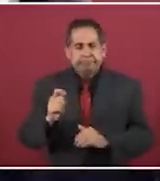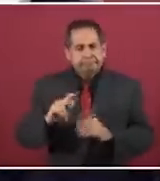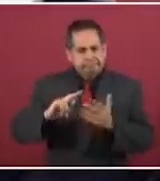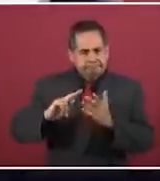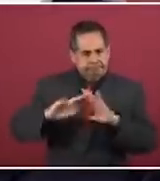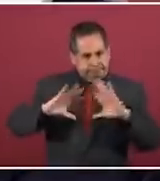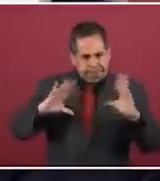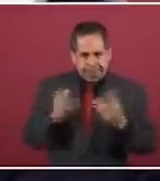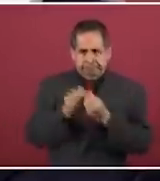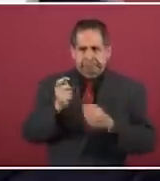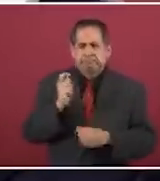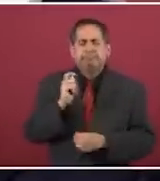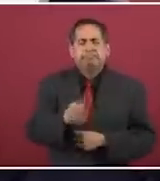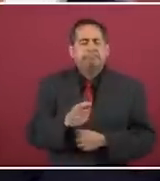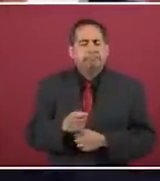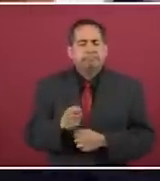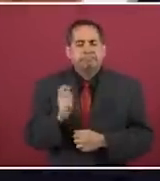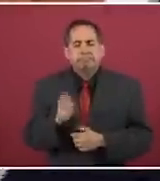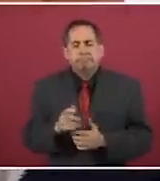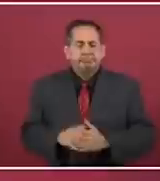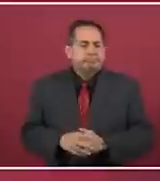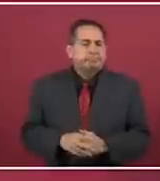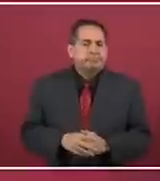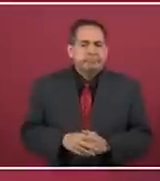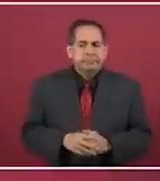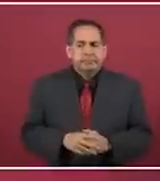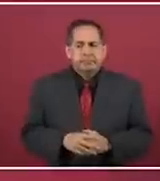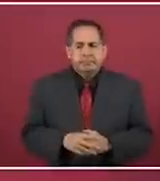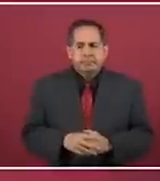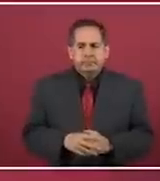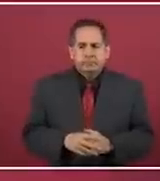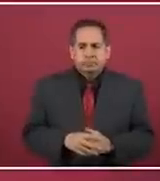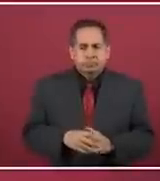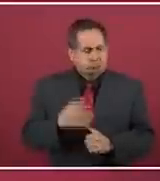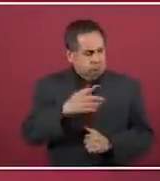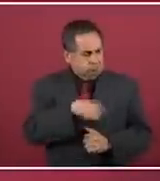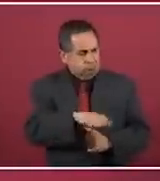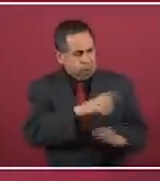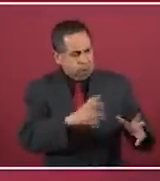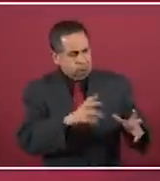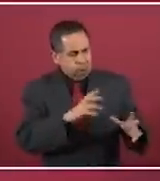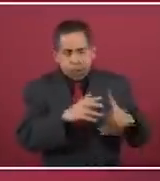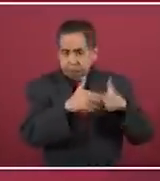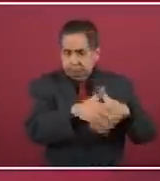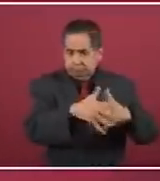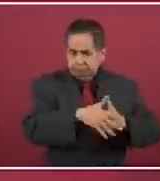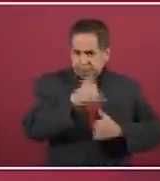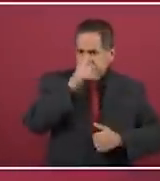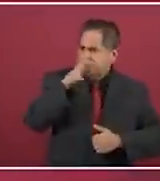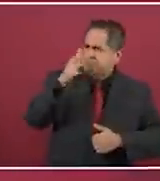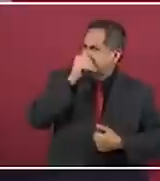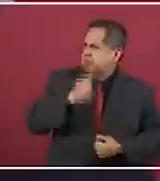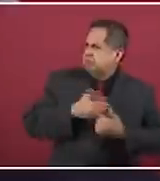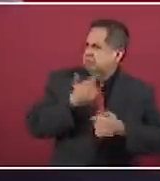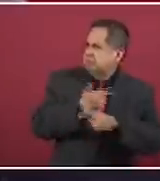redondear, tienen todo nuestro respeto quienes se